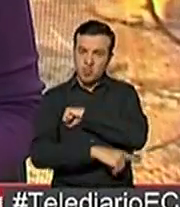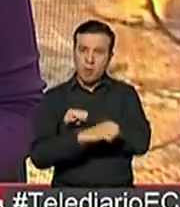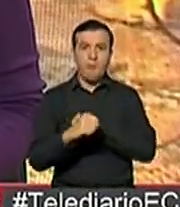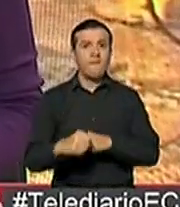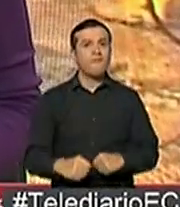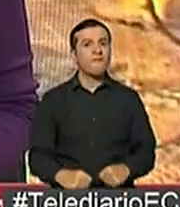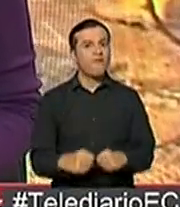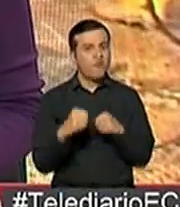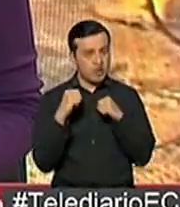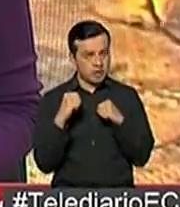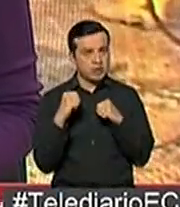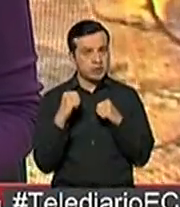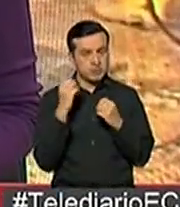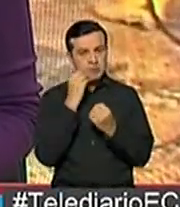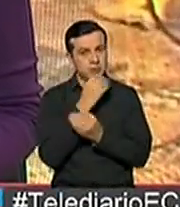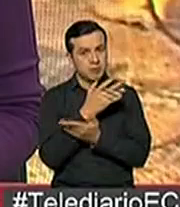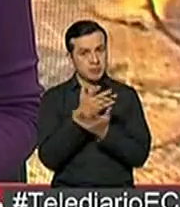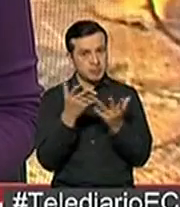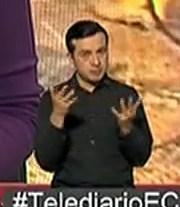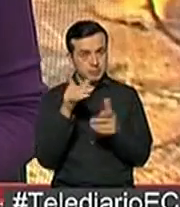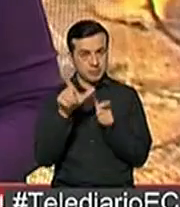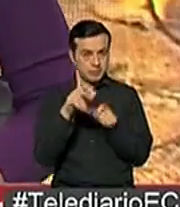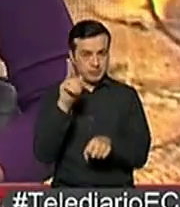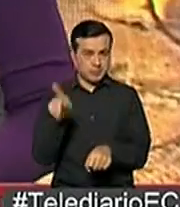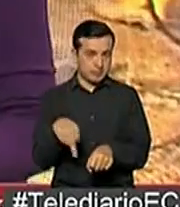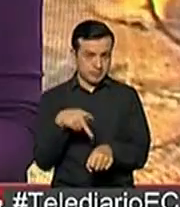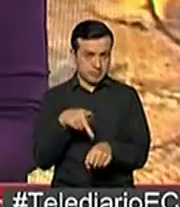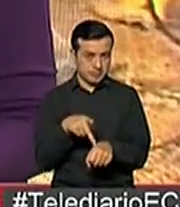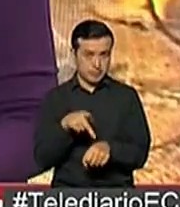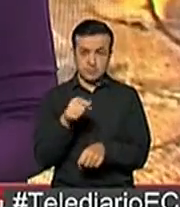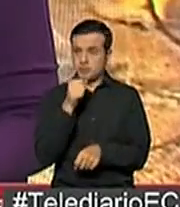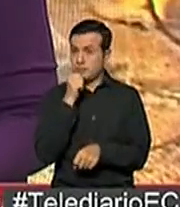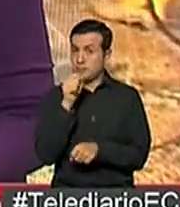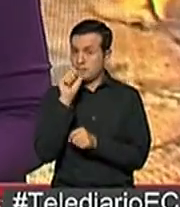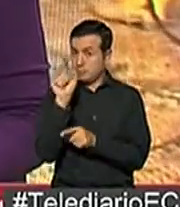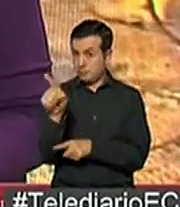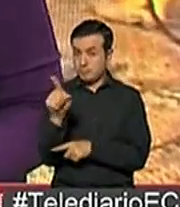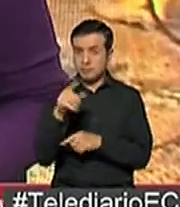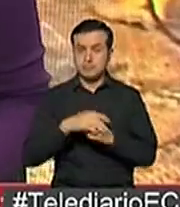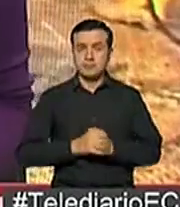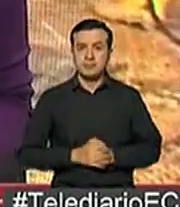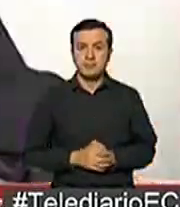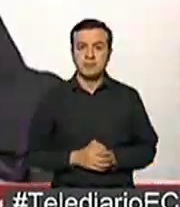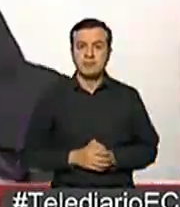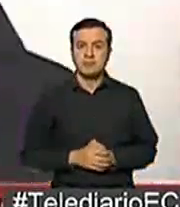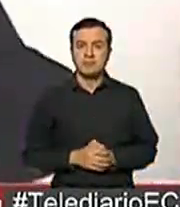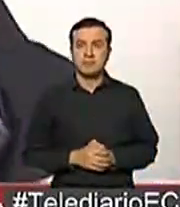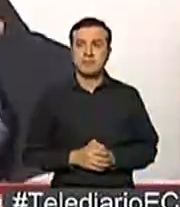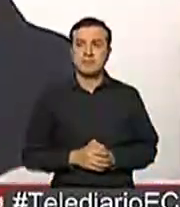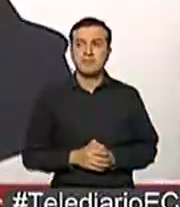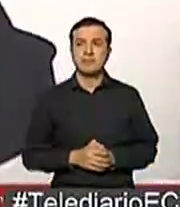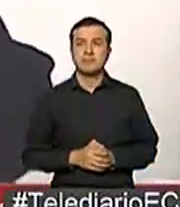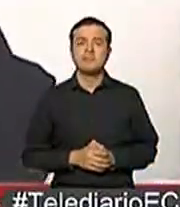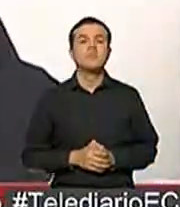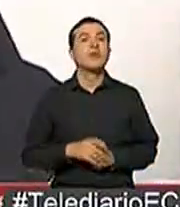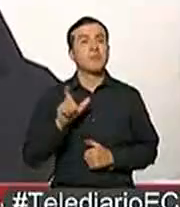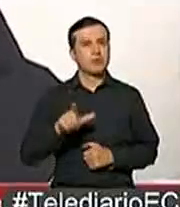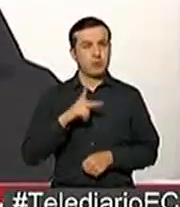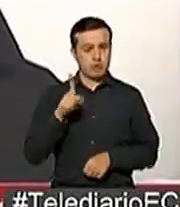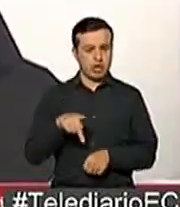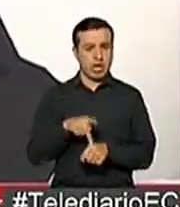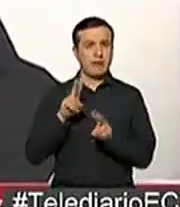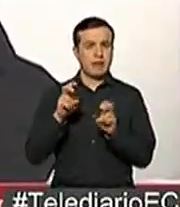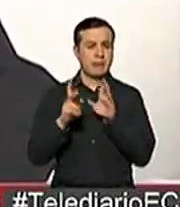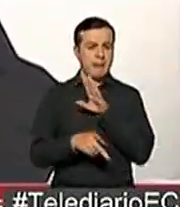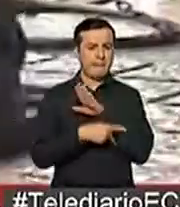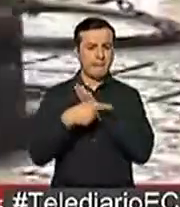el peso de la ley acotaron los especialistas consultados por este noticiero para el analista en temas petroleros